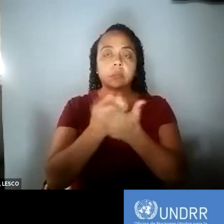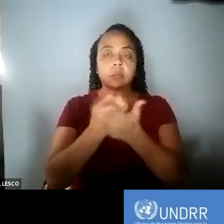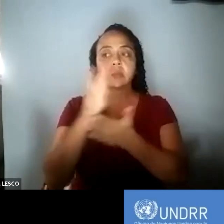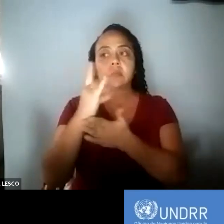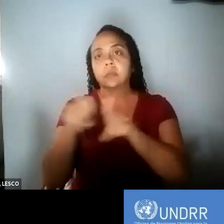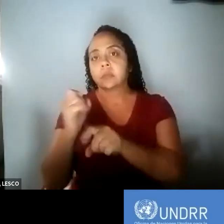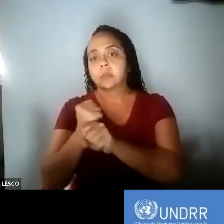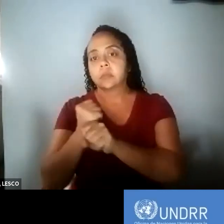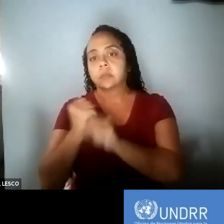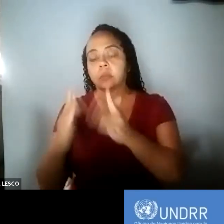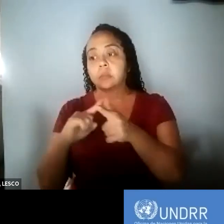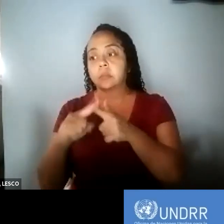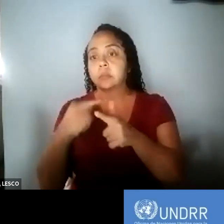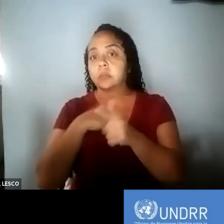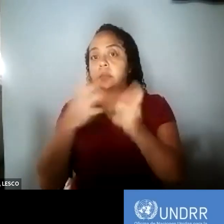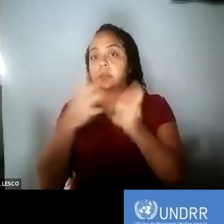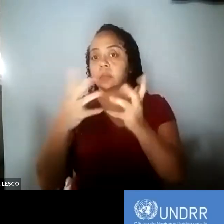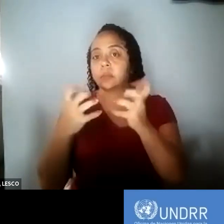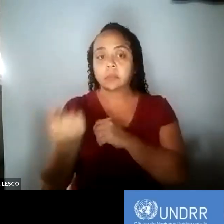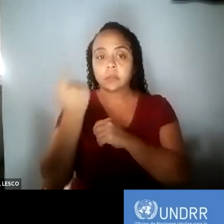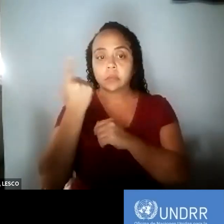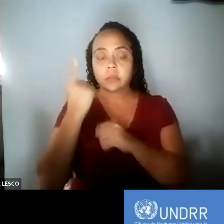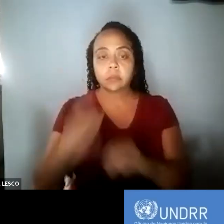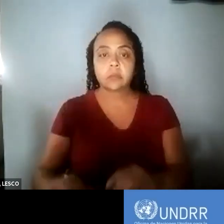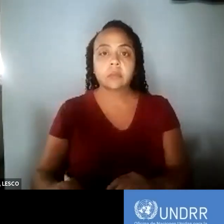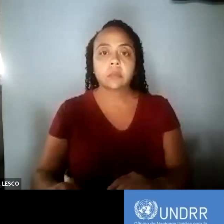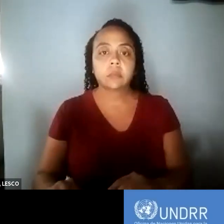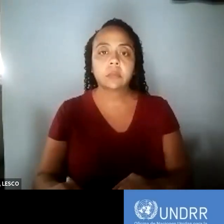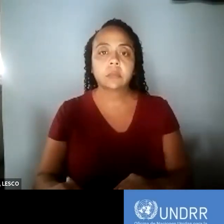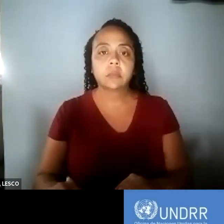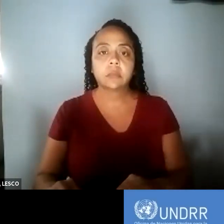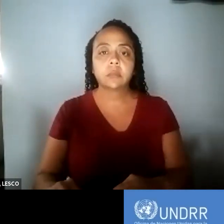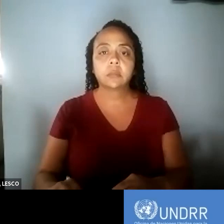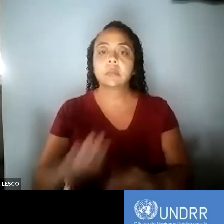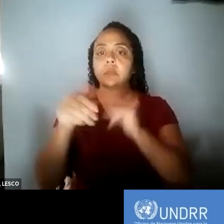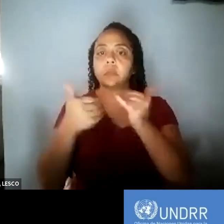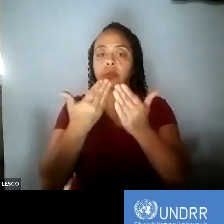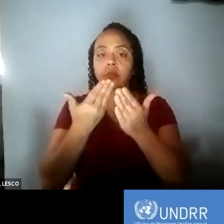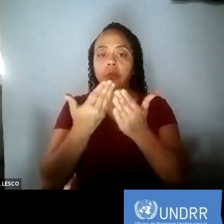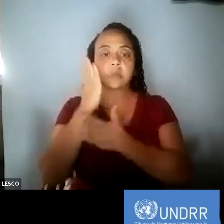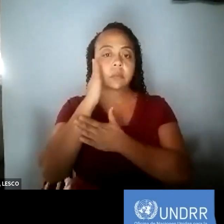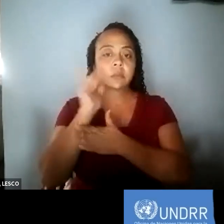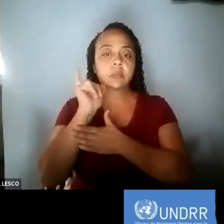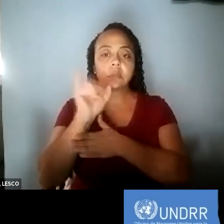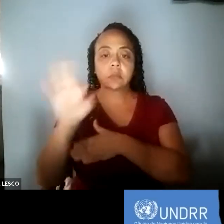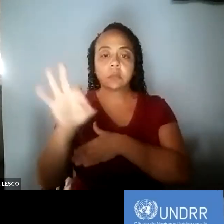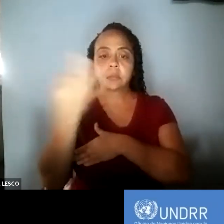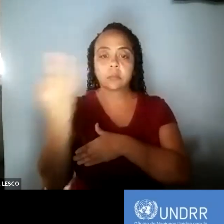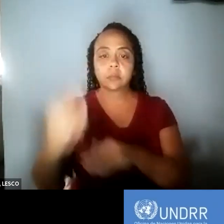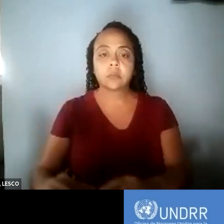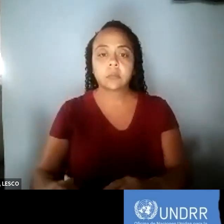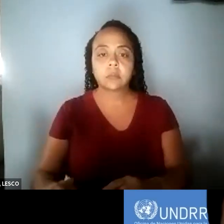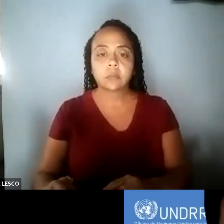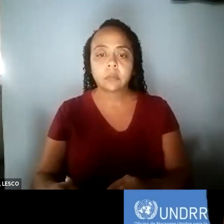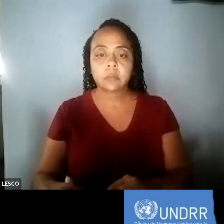entonces yo quiero entender que quiero creer que todos entendemos que llevo de esta manera no va y que hay algo que tenemos que hacer diferente